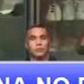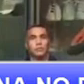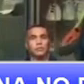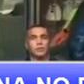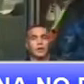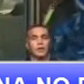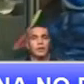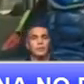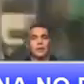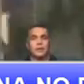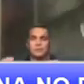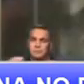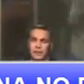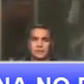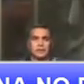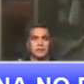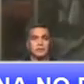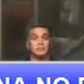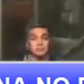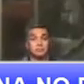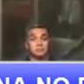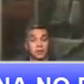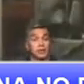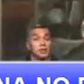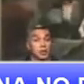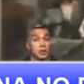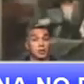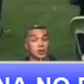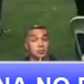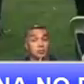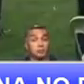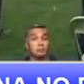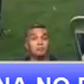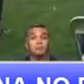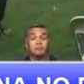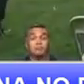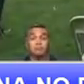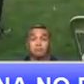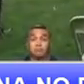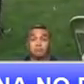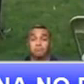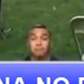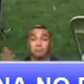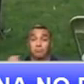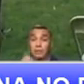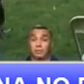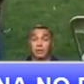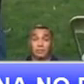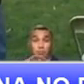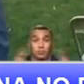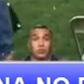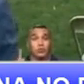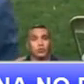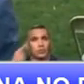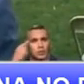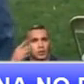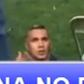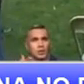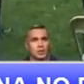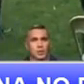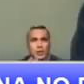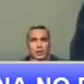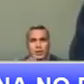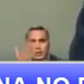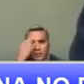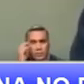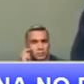mayor transparencia. El presidente de Estados Unidos, Donald Trump, había dicho la semana pasada que su gobierno estaba tratando de